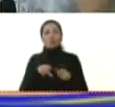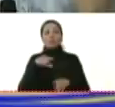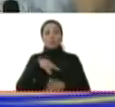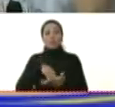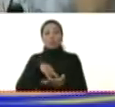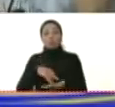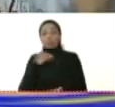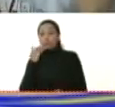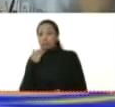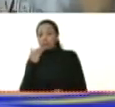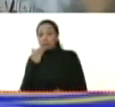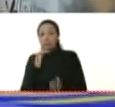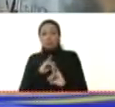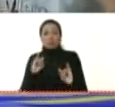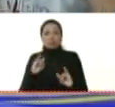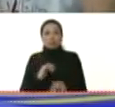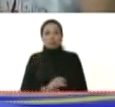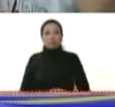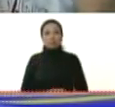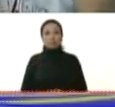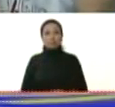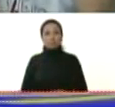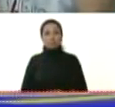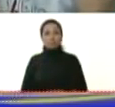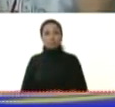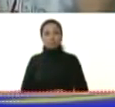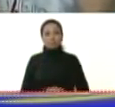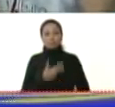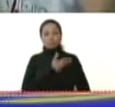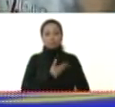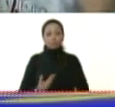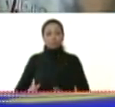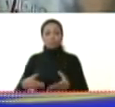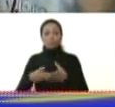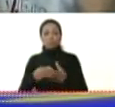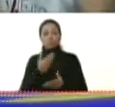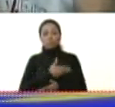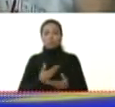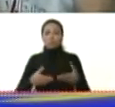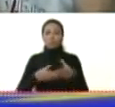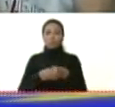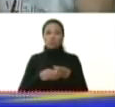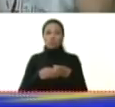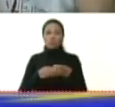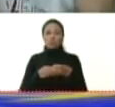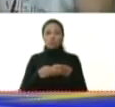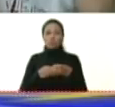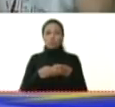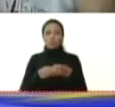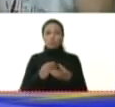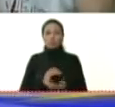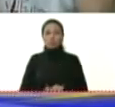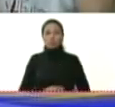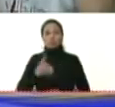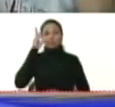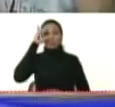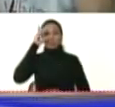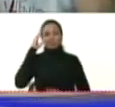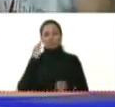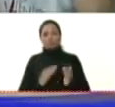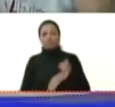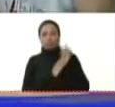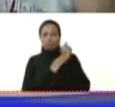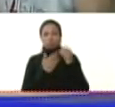cerca, estamos cerca. La presidenta de la comisión presidencial es la compañera Delcy Rodríguez.